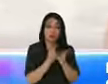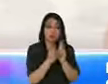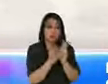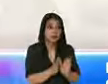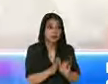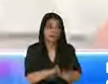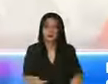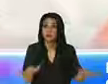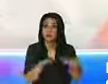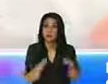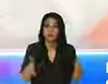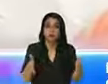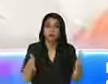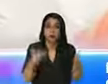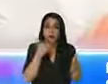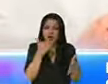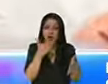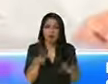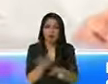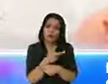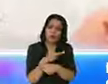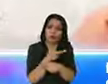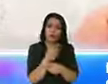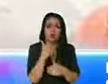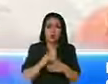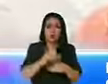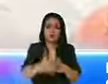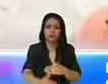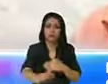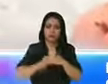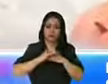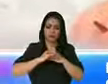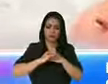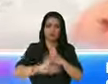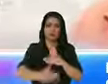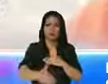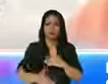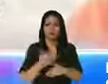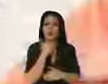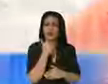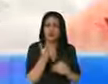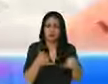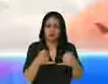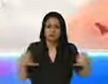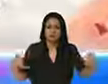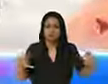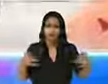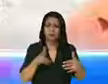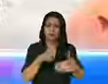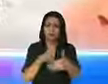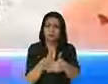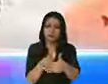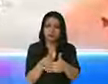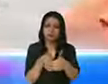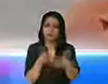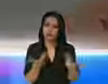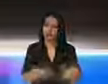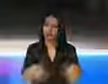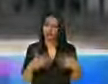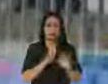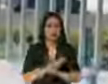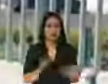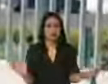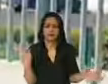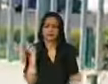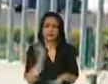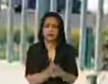vecindad ponemos unos muros o unos de los cabos que hay en Cabo Grueso. Por lo menos que vayan a ver si le dan aquí los carros, porque es demasiado aquí.